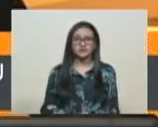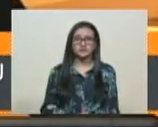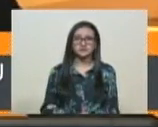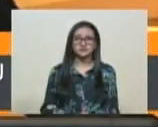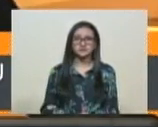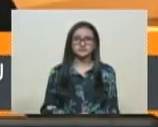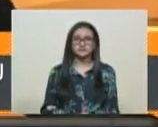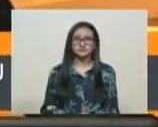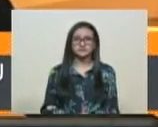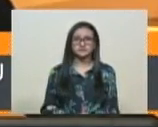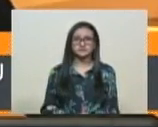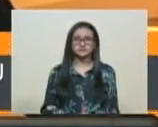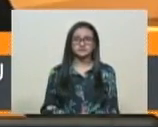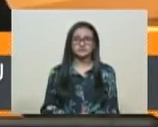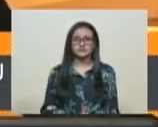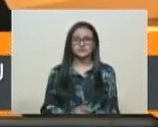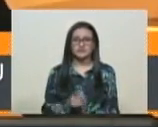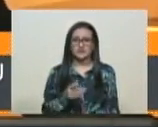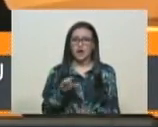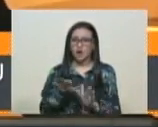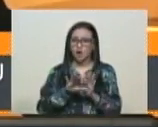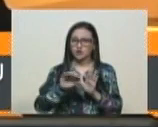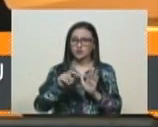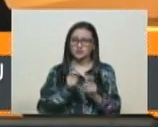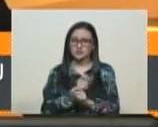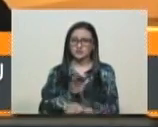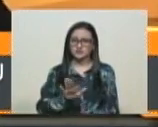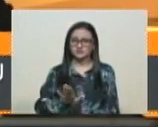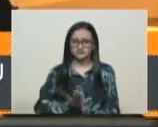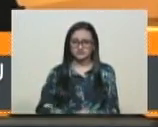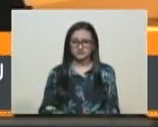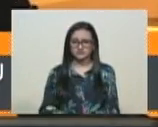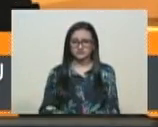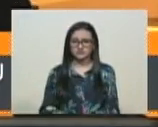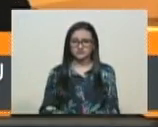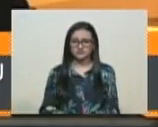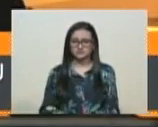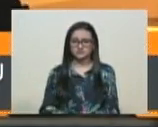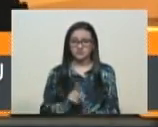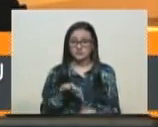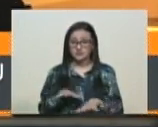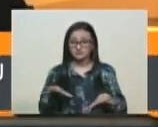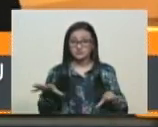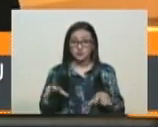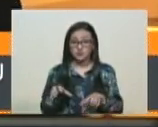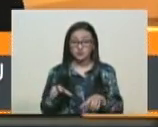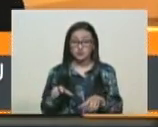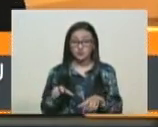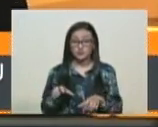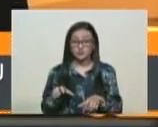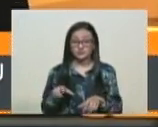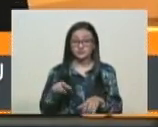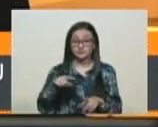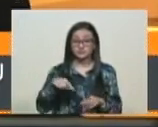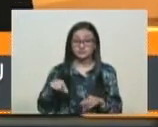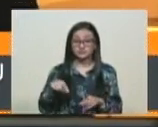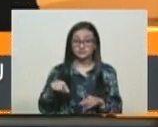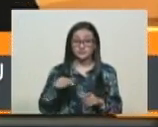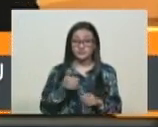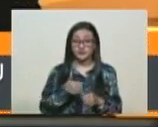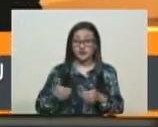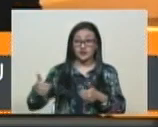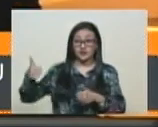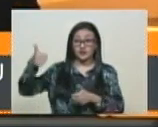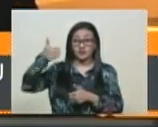Objetivos programáticos de nuestra constituyente. Nos convocó también para darle supremacía constitucional a